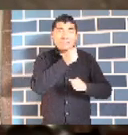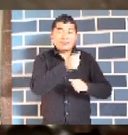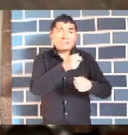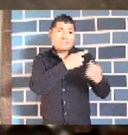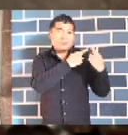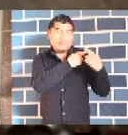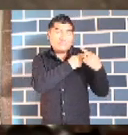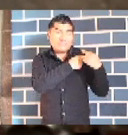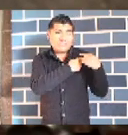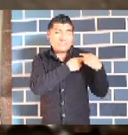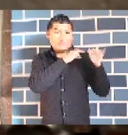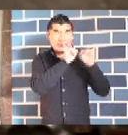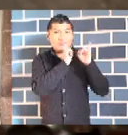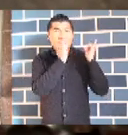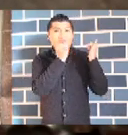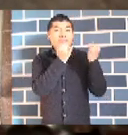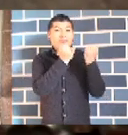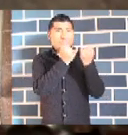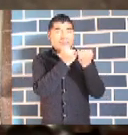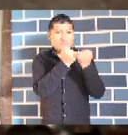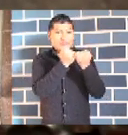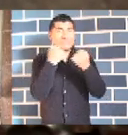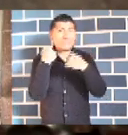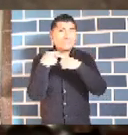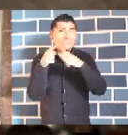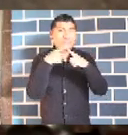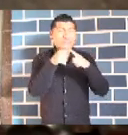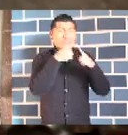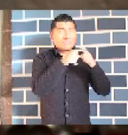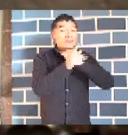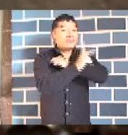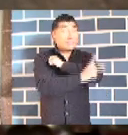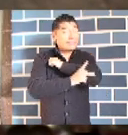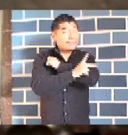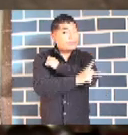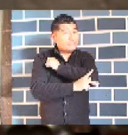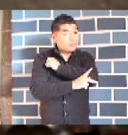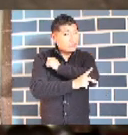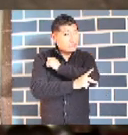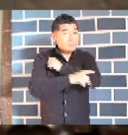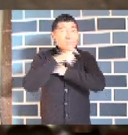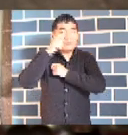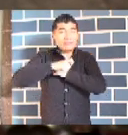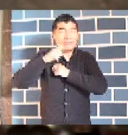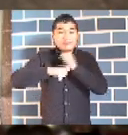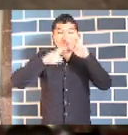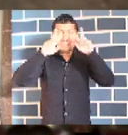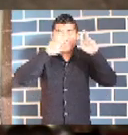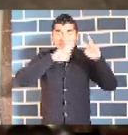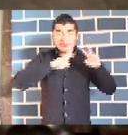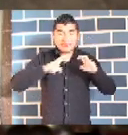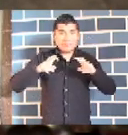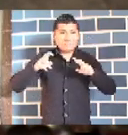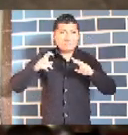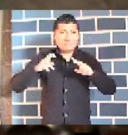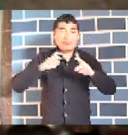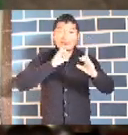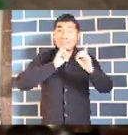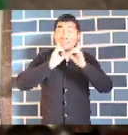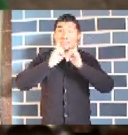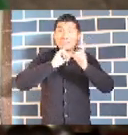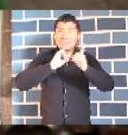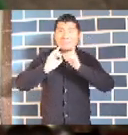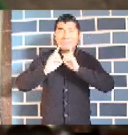organismos públicos de los estados involucrados deben analizar y dialogar en